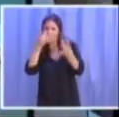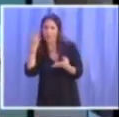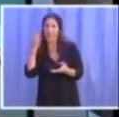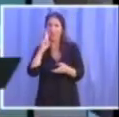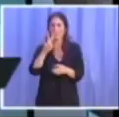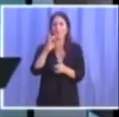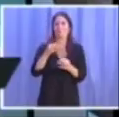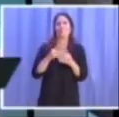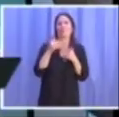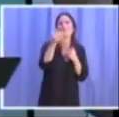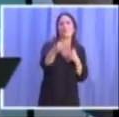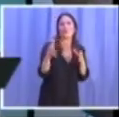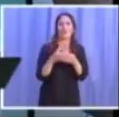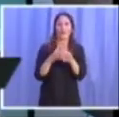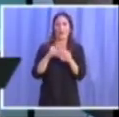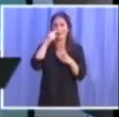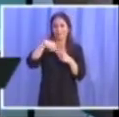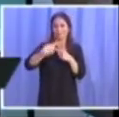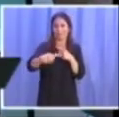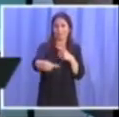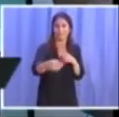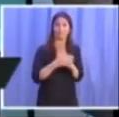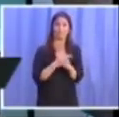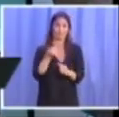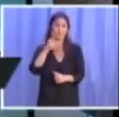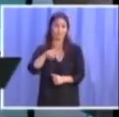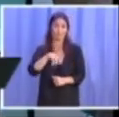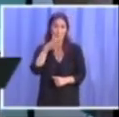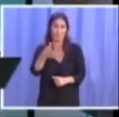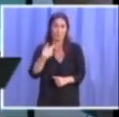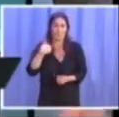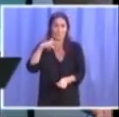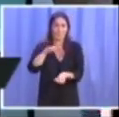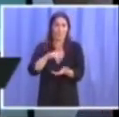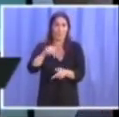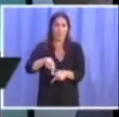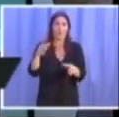ser el futuro de Granada en los próximos años. Y por eso también hoy, que también